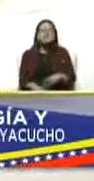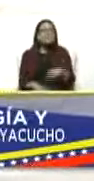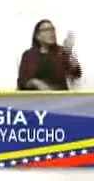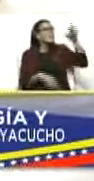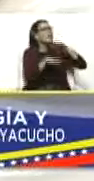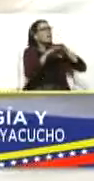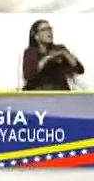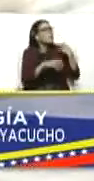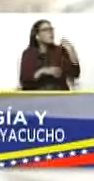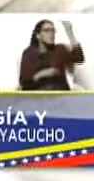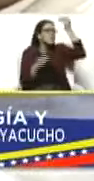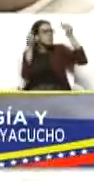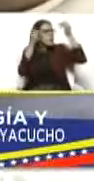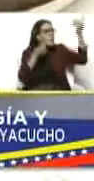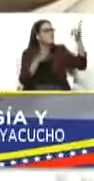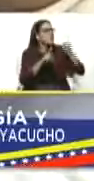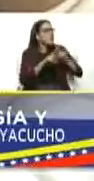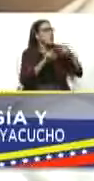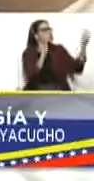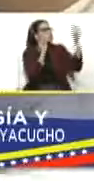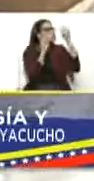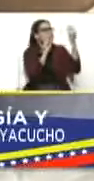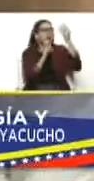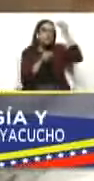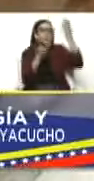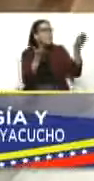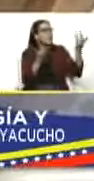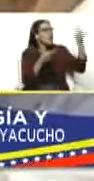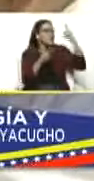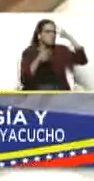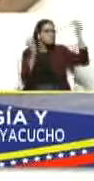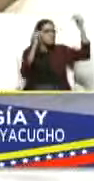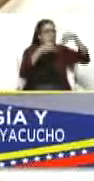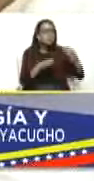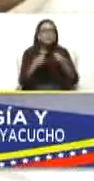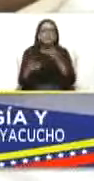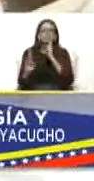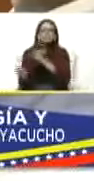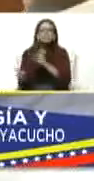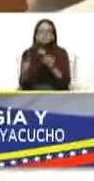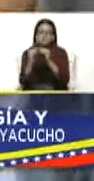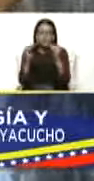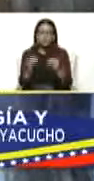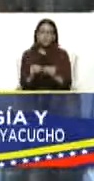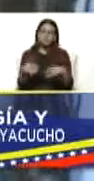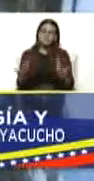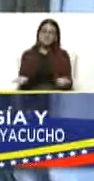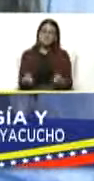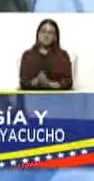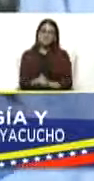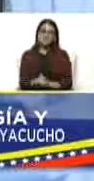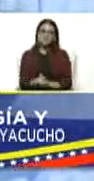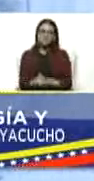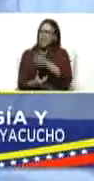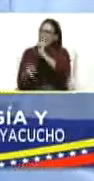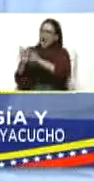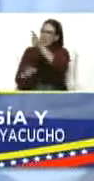cosa, ¿verdad? Los camarógrafos se van, ¿vale? Nos dejan solos, chicos.